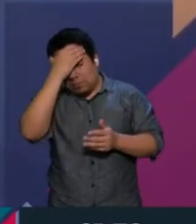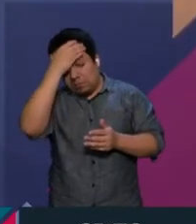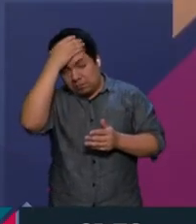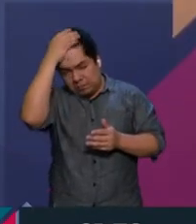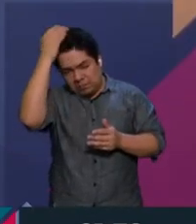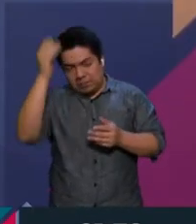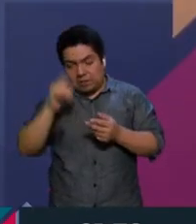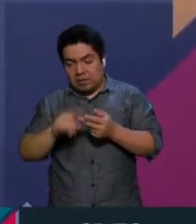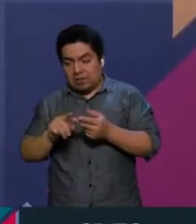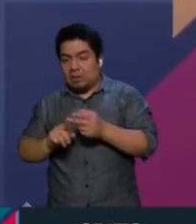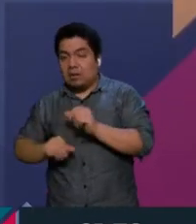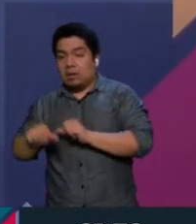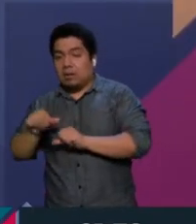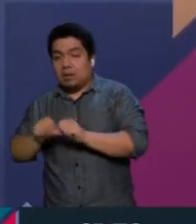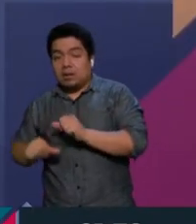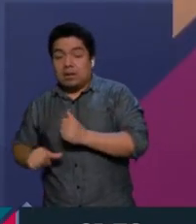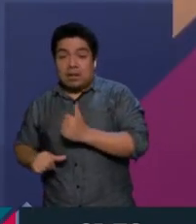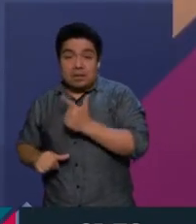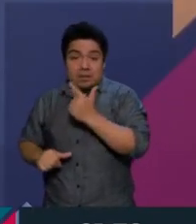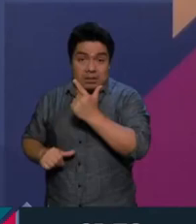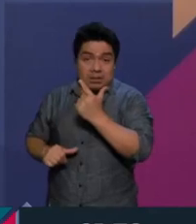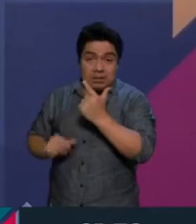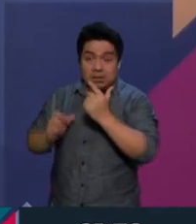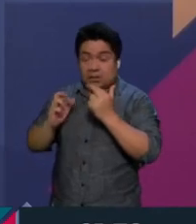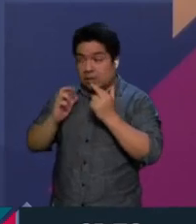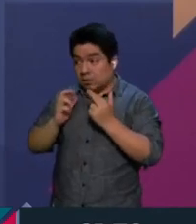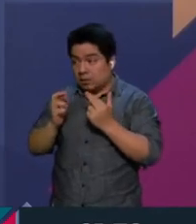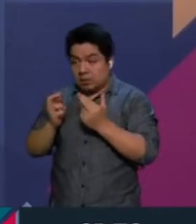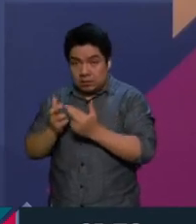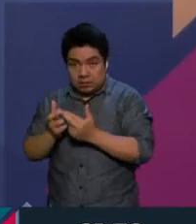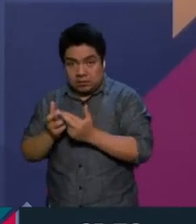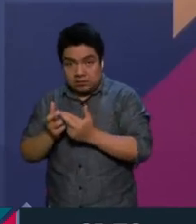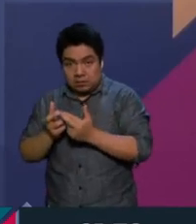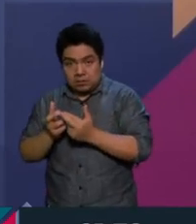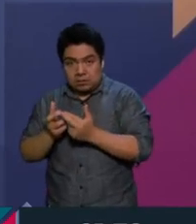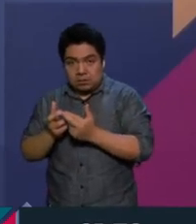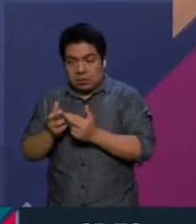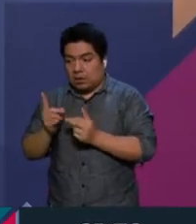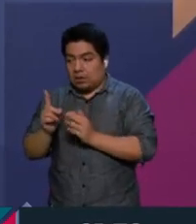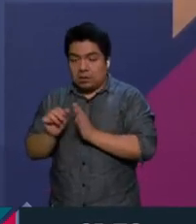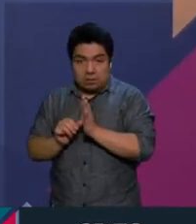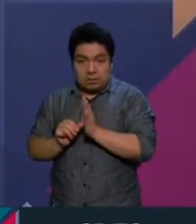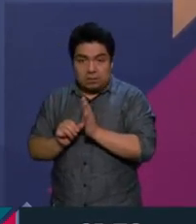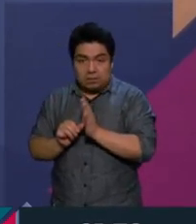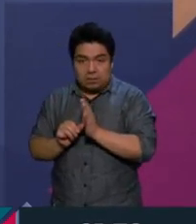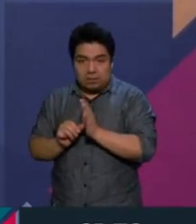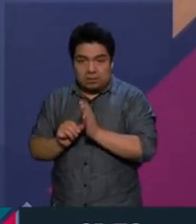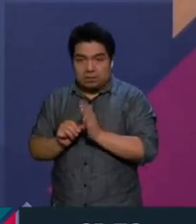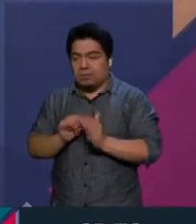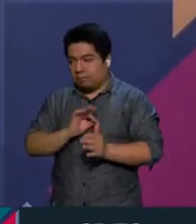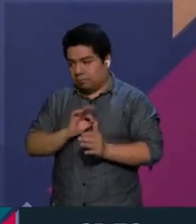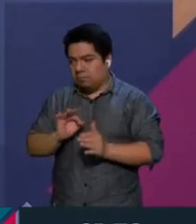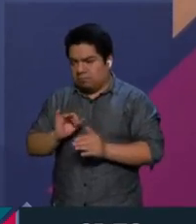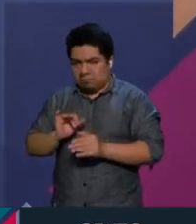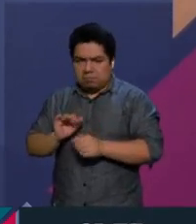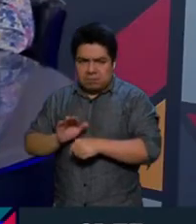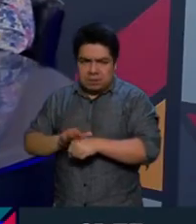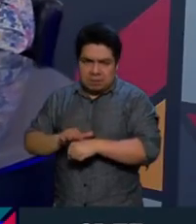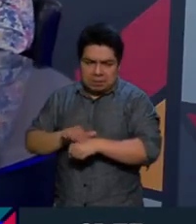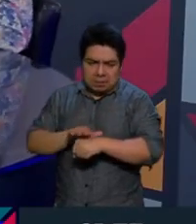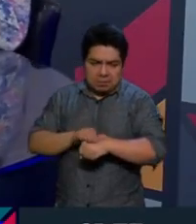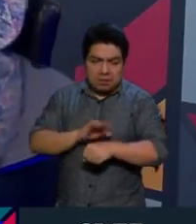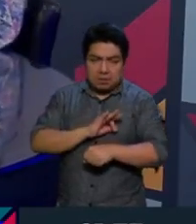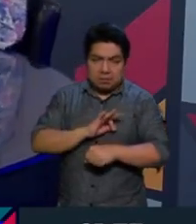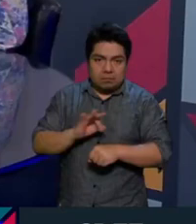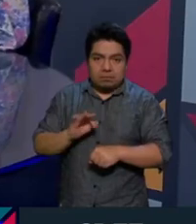El encargado de despacho hizo 7 sesiones en lo que fue un mes. Muestra de que sí se podía convocar, ¿no? Totalmente.